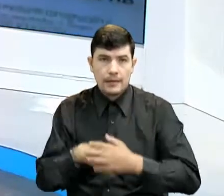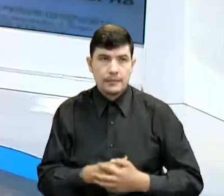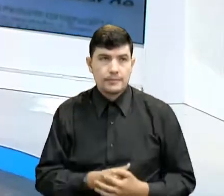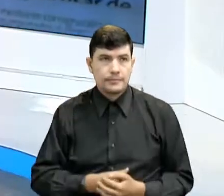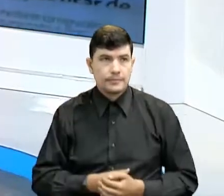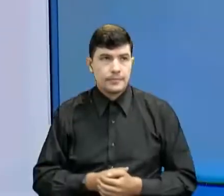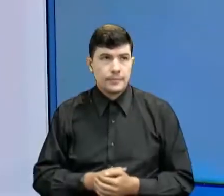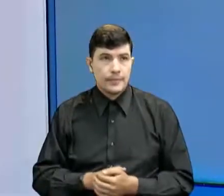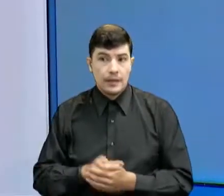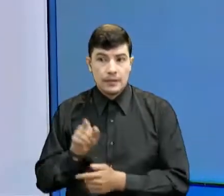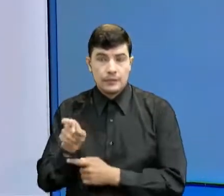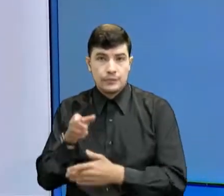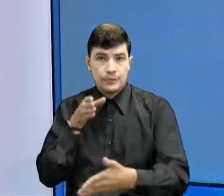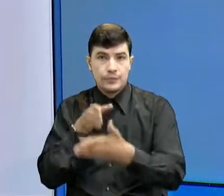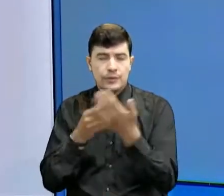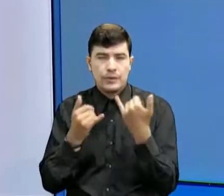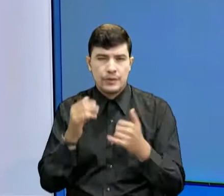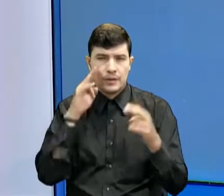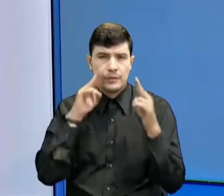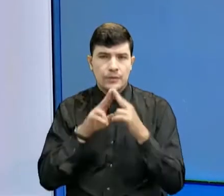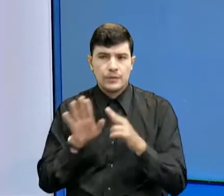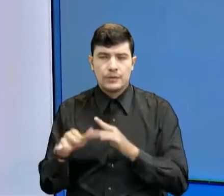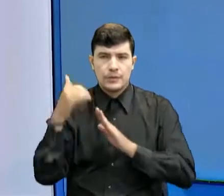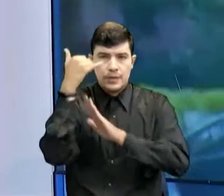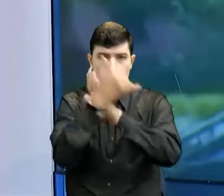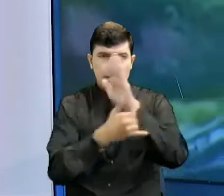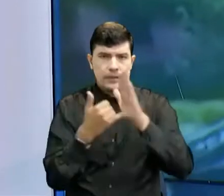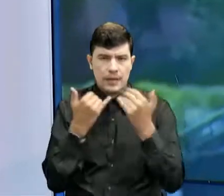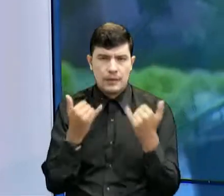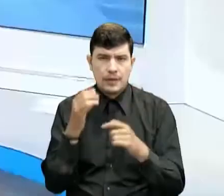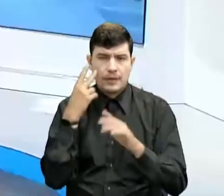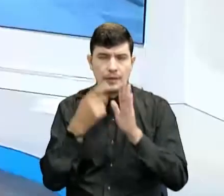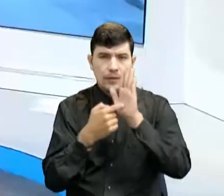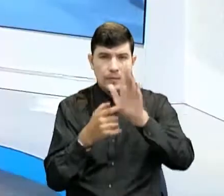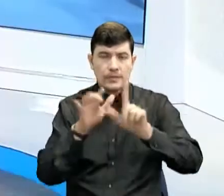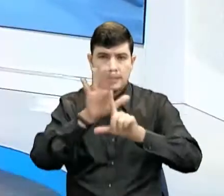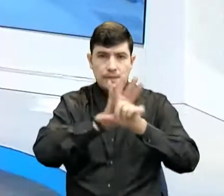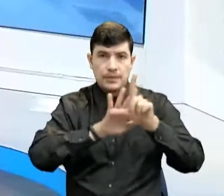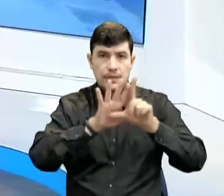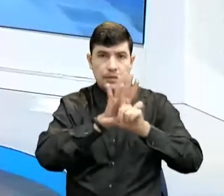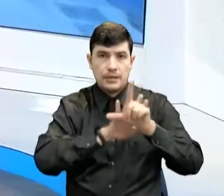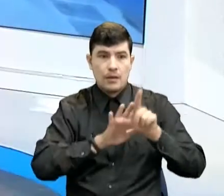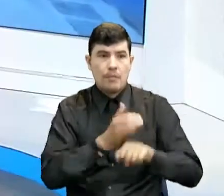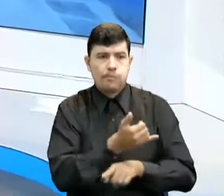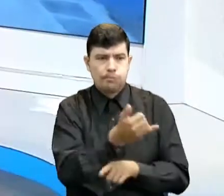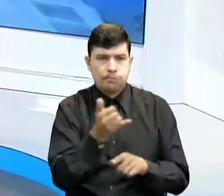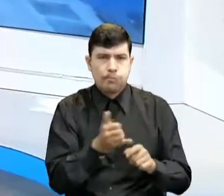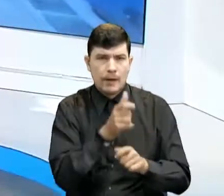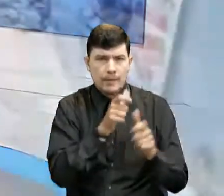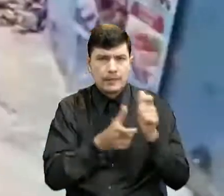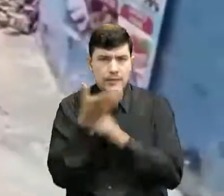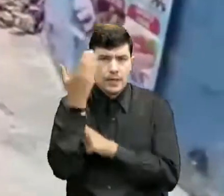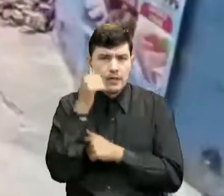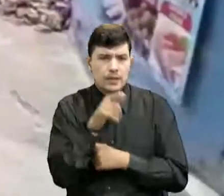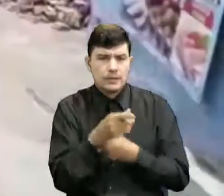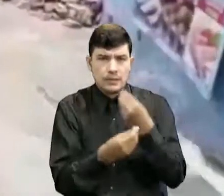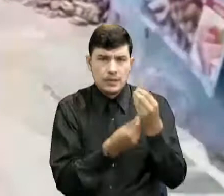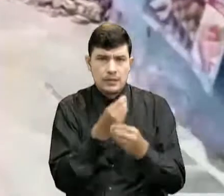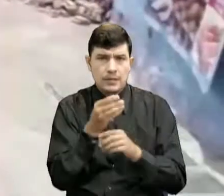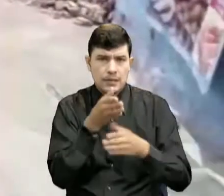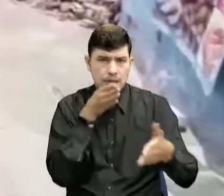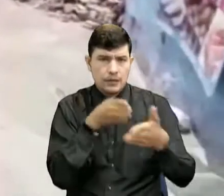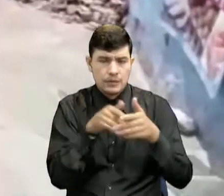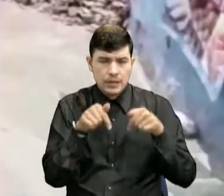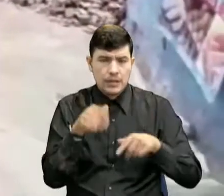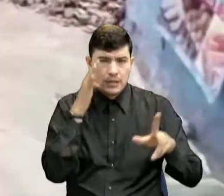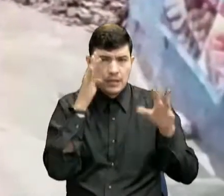después de esta denuncia ahora vamos con las siguientes imágenes el siguiente vídeo que nos llega por parte de los televidentes quienes ya habían realizado una denuncia en nuestra sección del